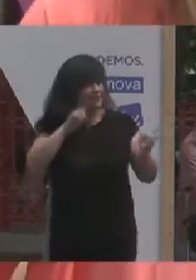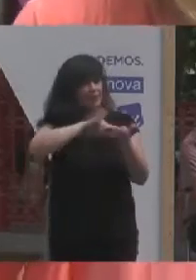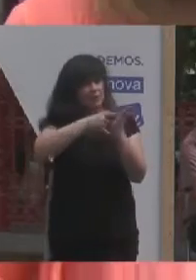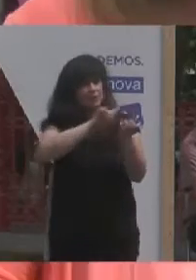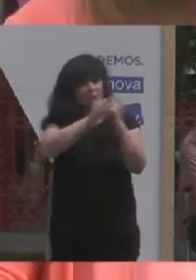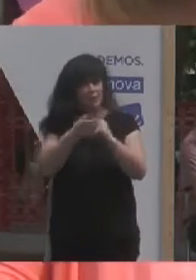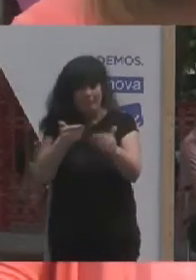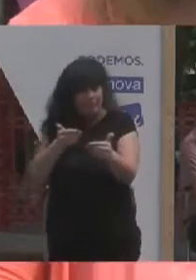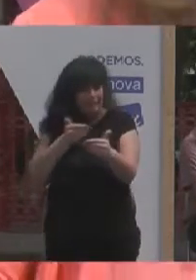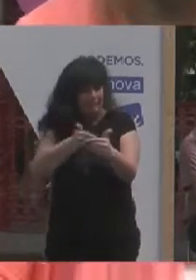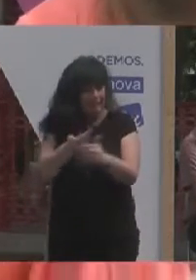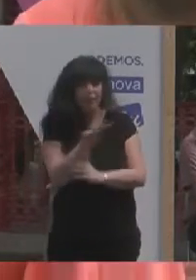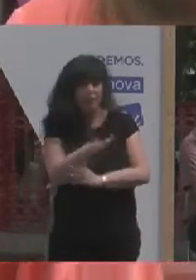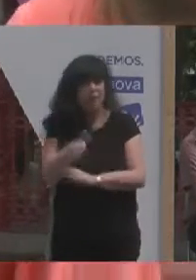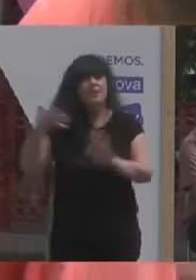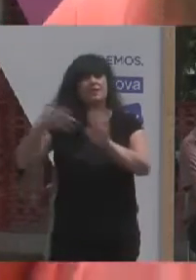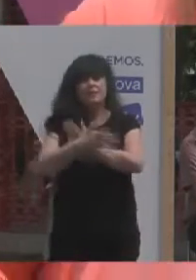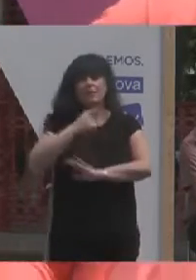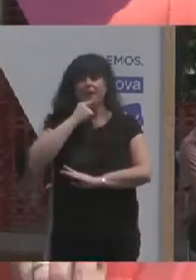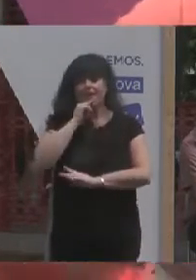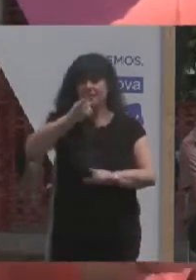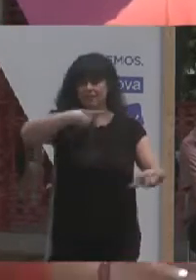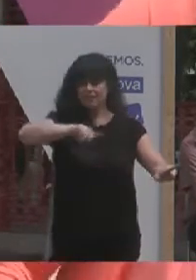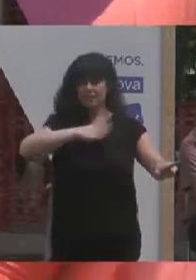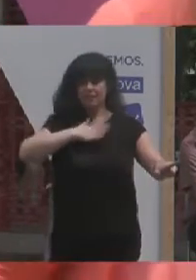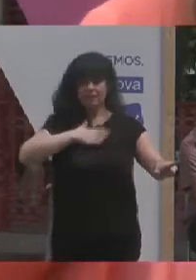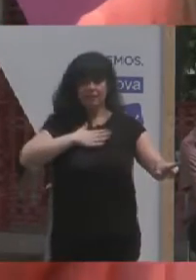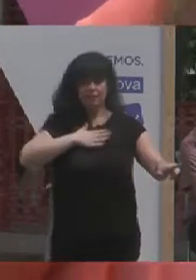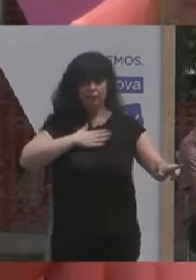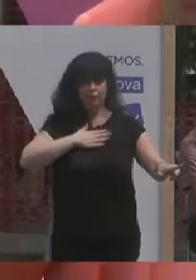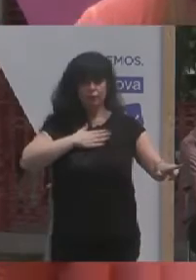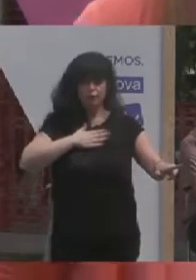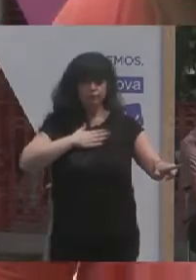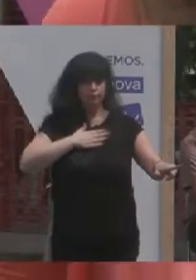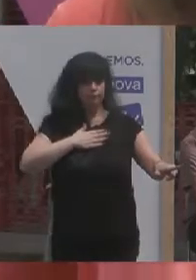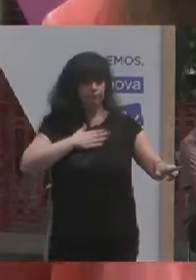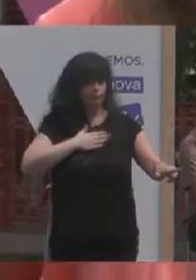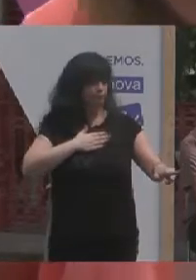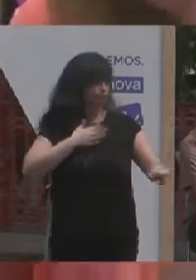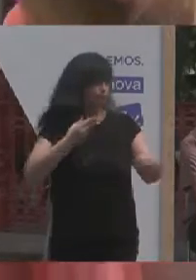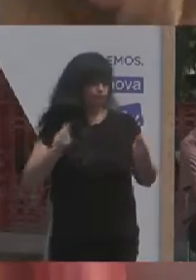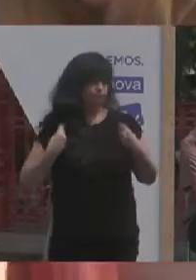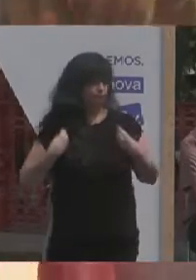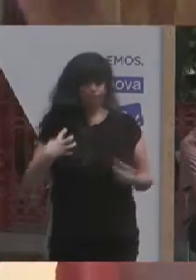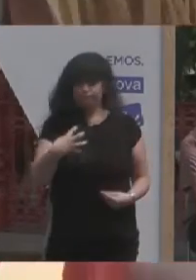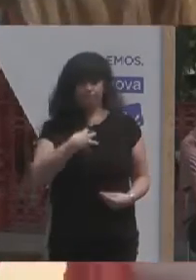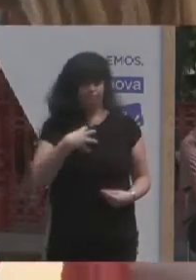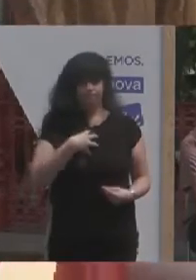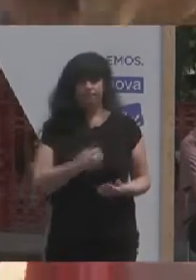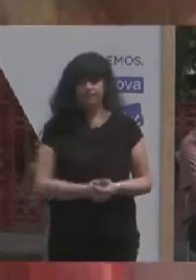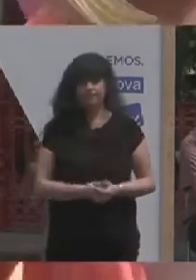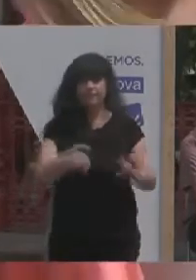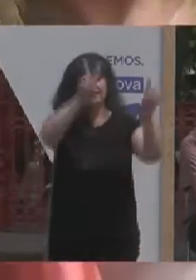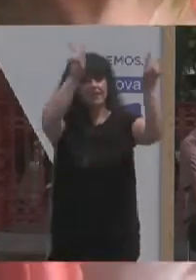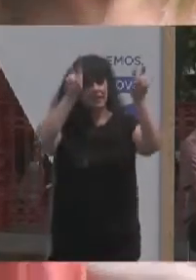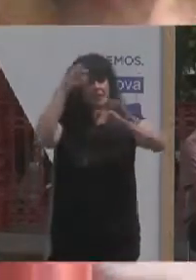poucos anos. É dicir, os nosos netos non van a poder ter unha posibilidad de vivir. Outro tema importante